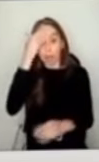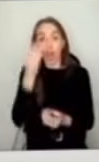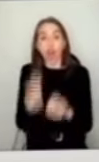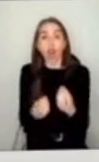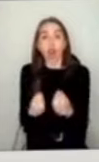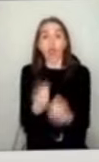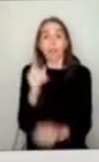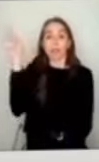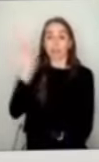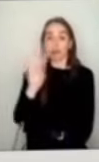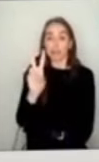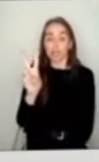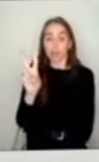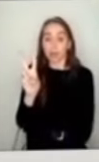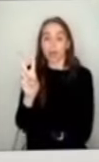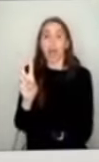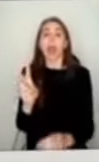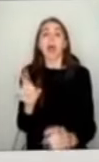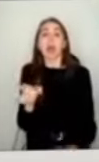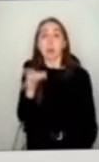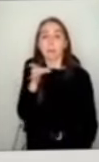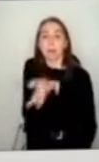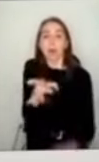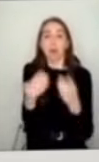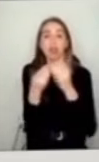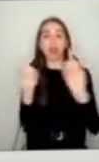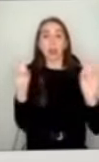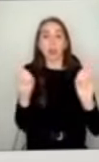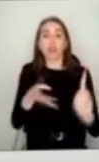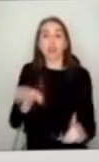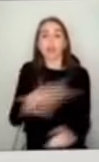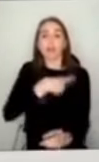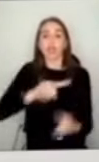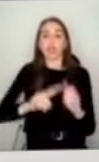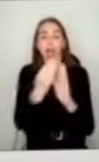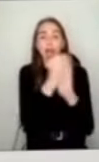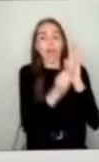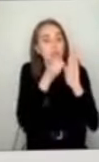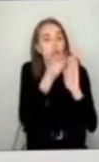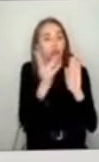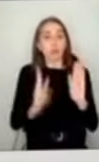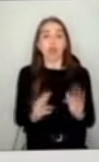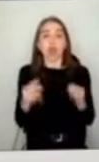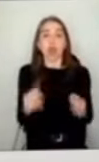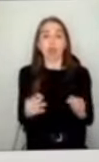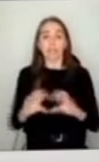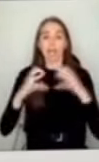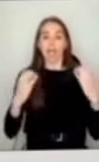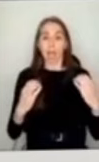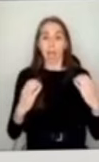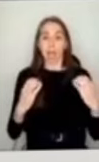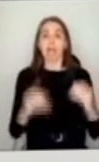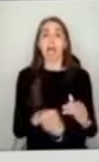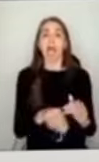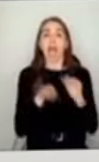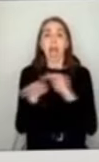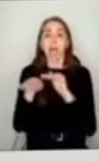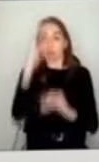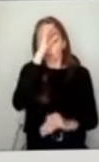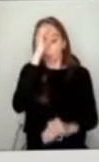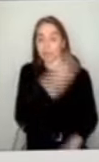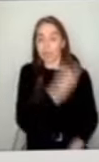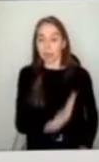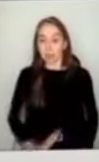la vulneración a la democracia, aún no saquemos un comunicado oficial de esta Cámara, sea respaldando la postura del presidente, que creemos que es la